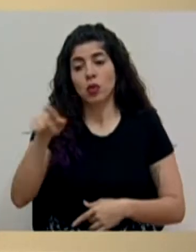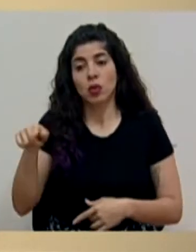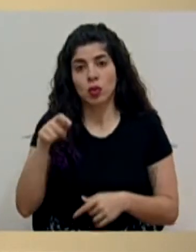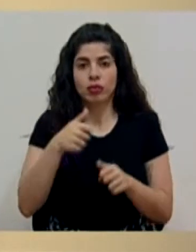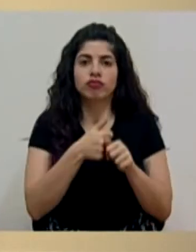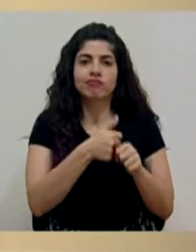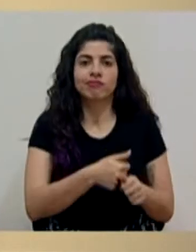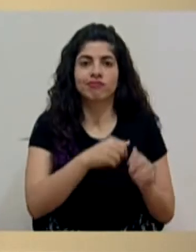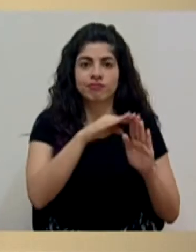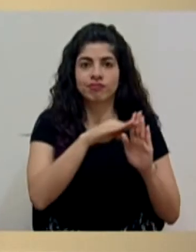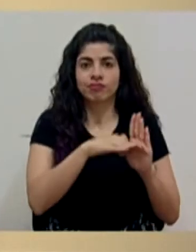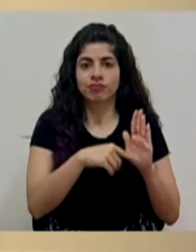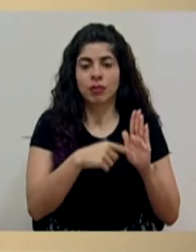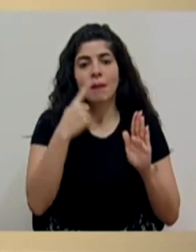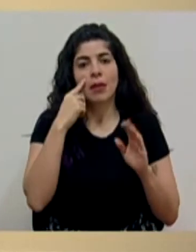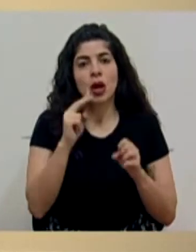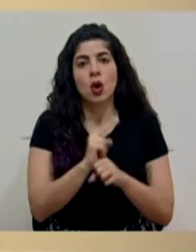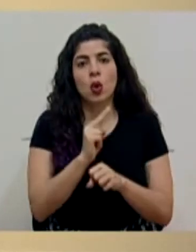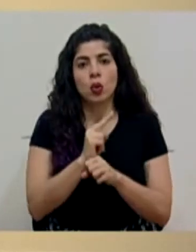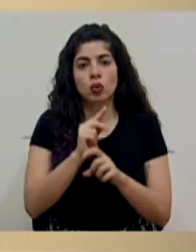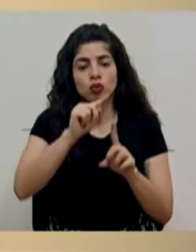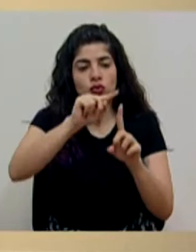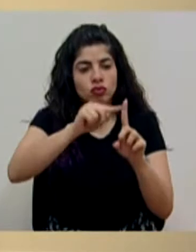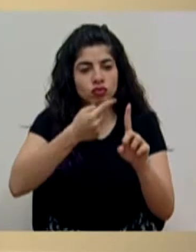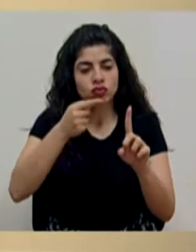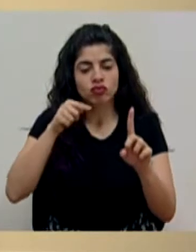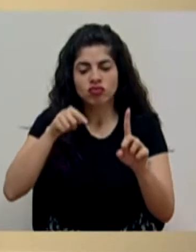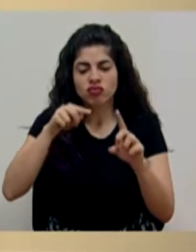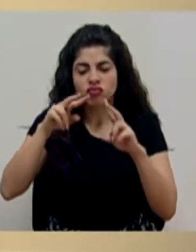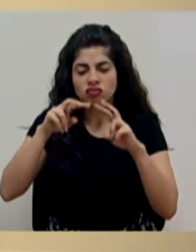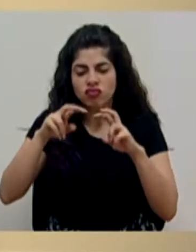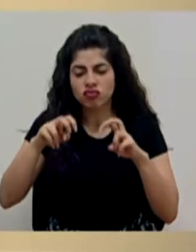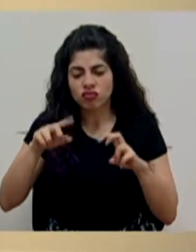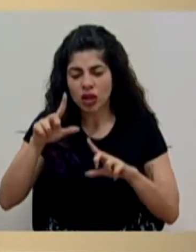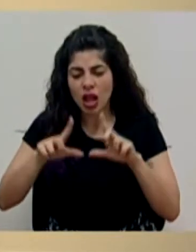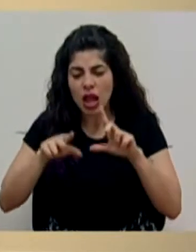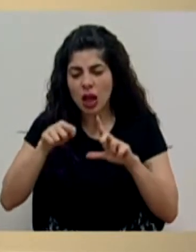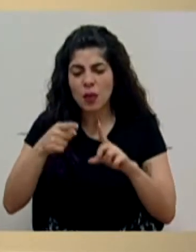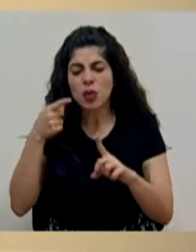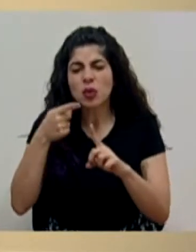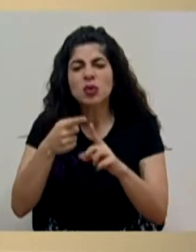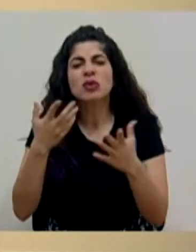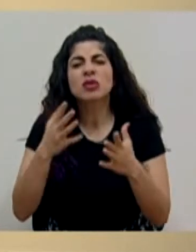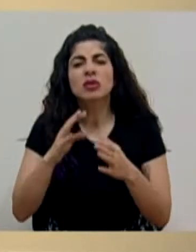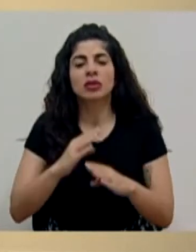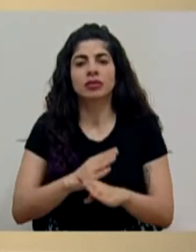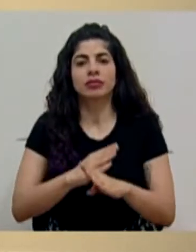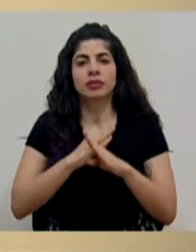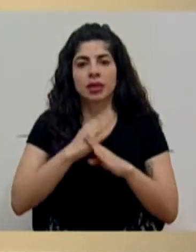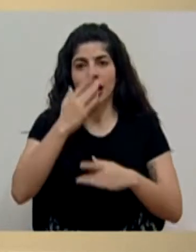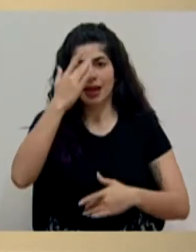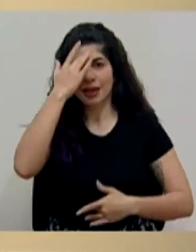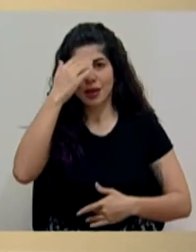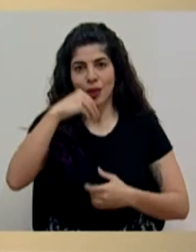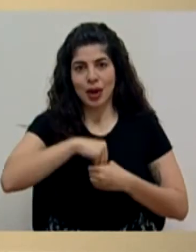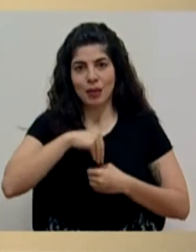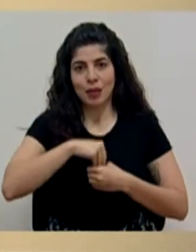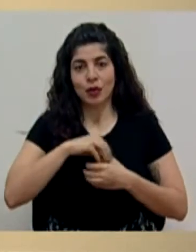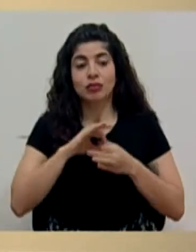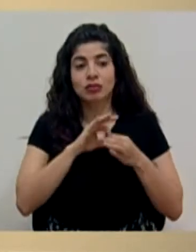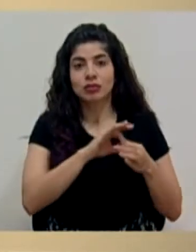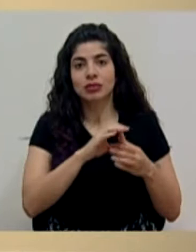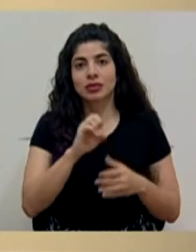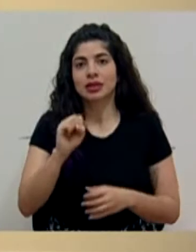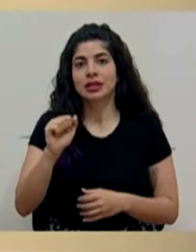los lineamientos para el uso de pruebas serológicas para identificar anticuerpos contra SARS-CoV-2.